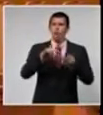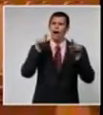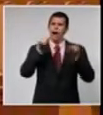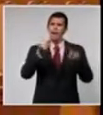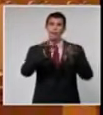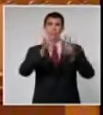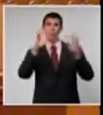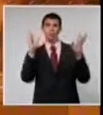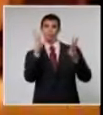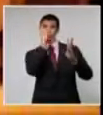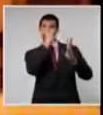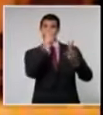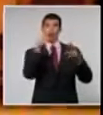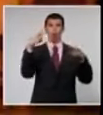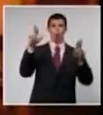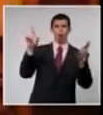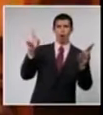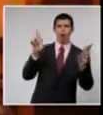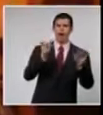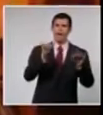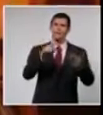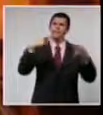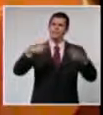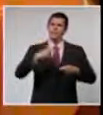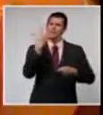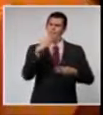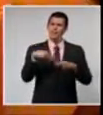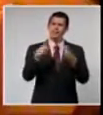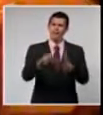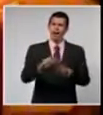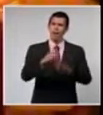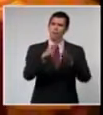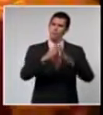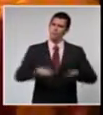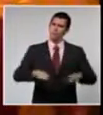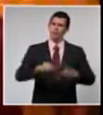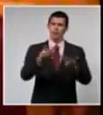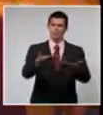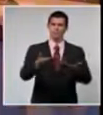Ramírez, Sistema Informativo de la Televisión Cubana.